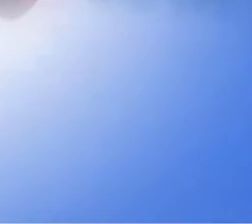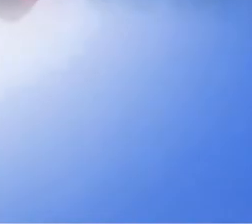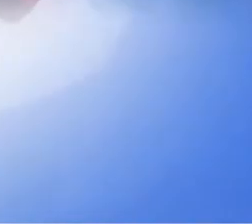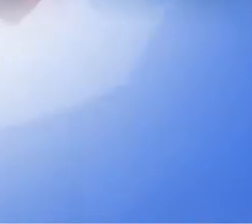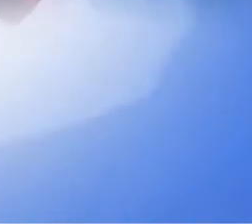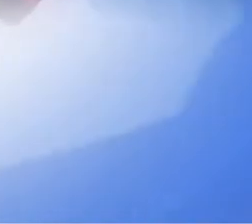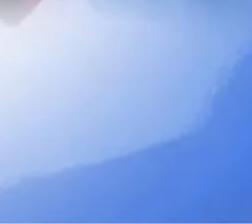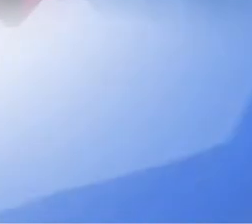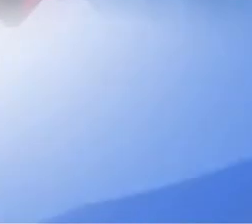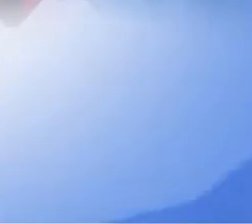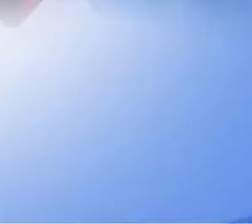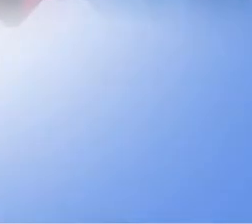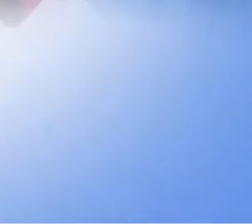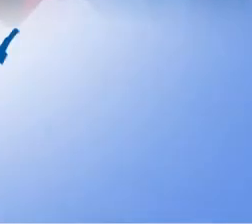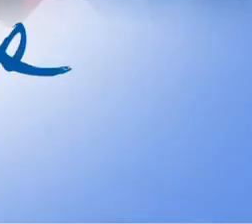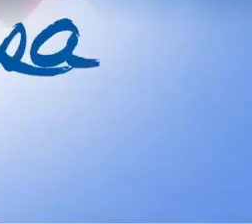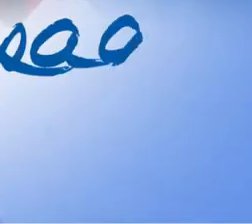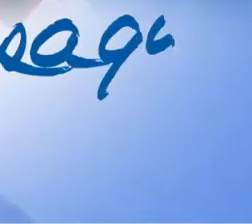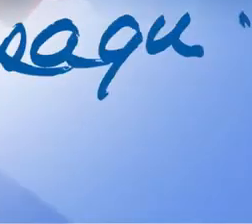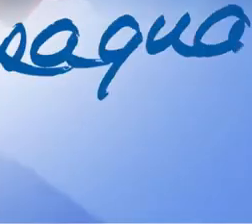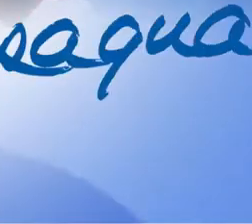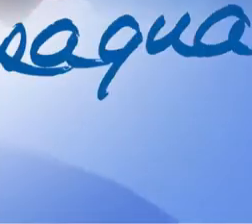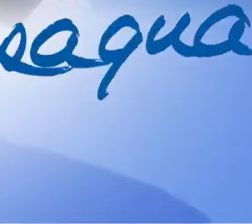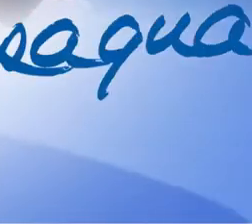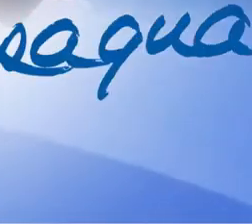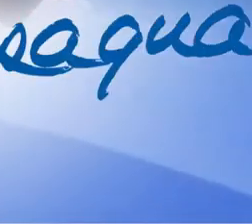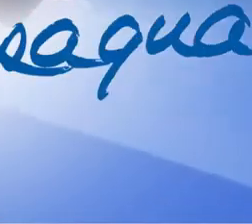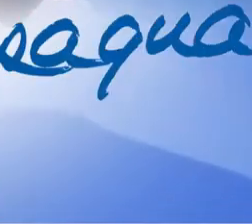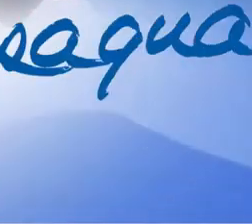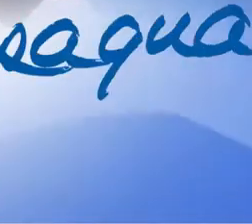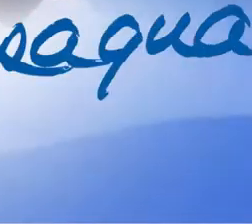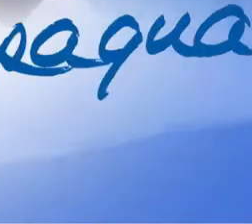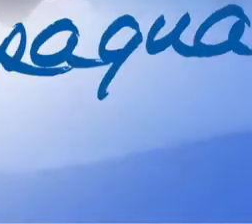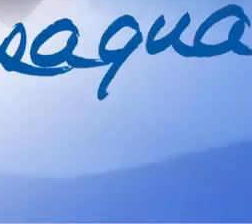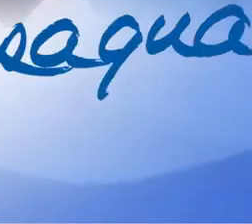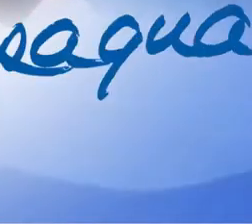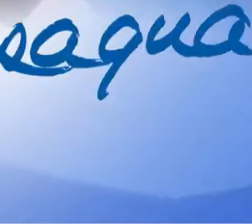patria paz porvenir te amo nicaragua